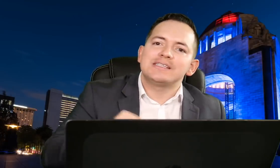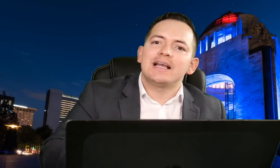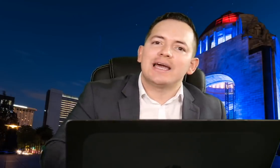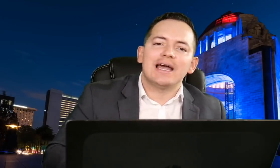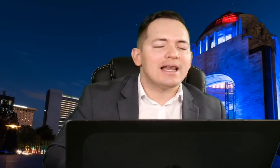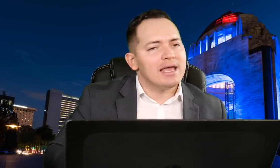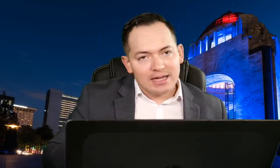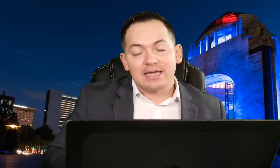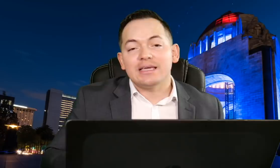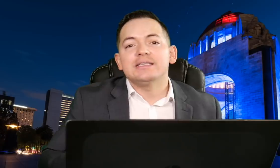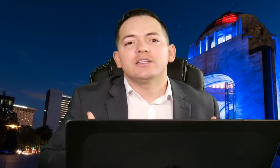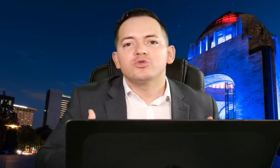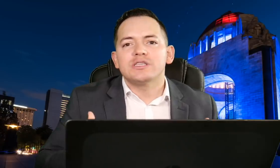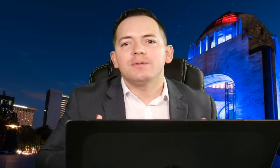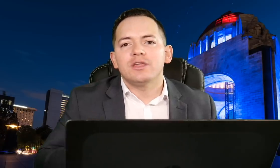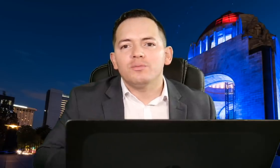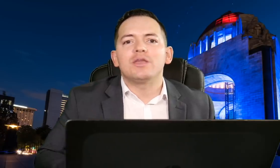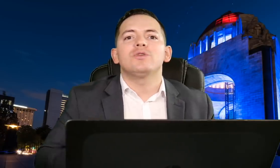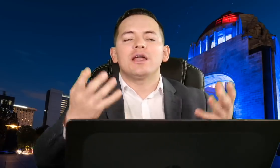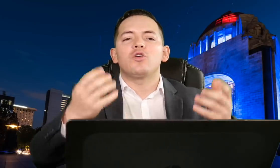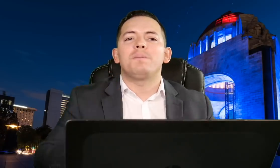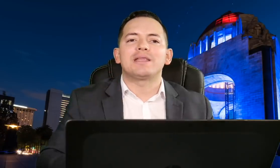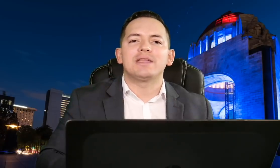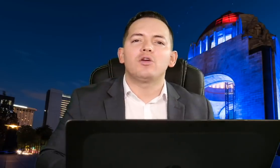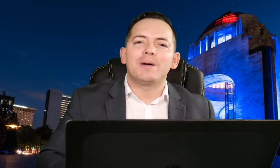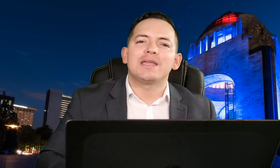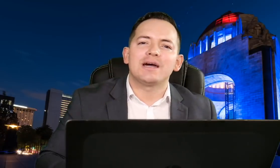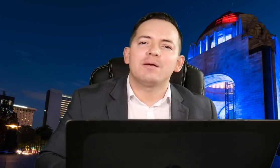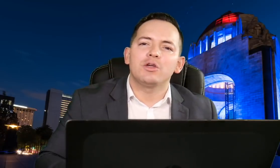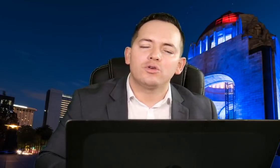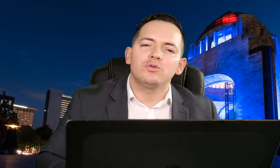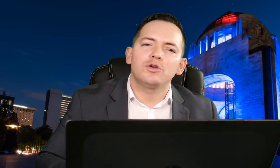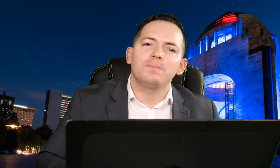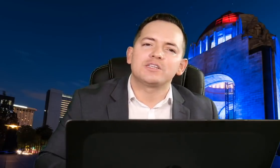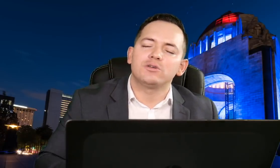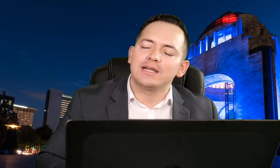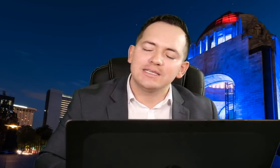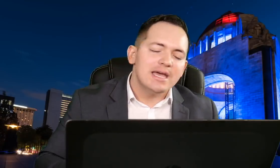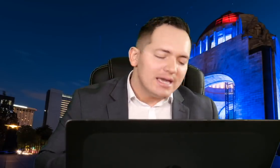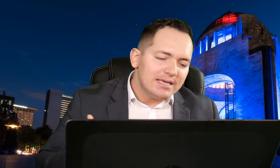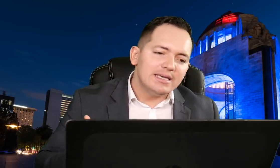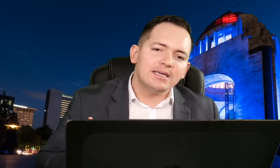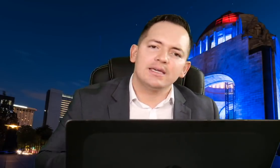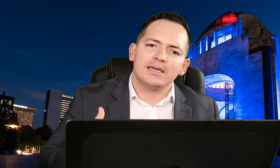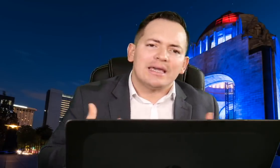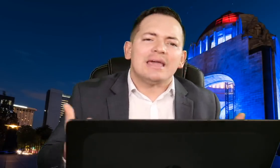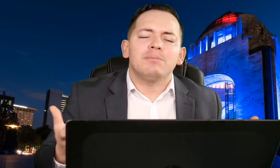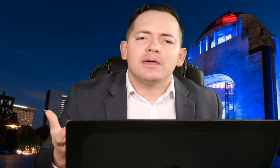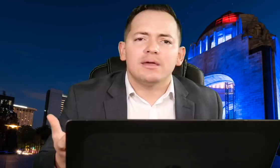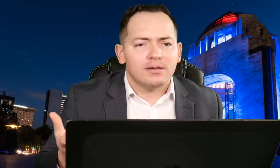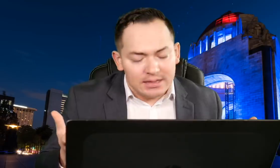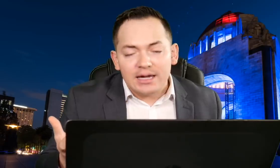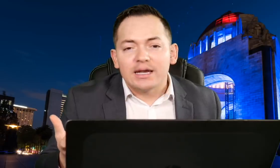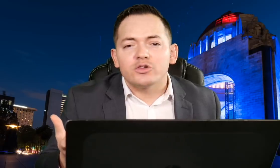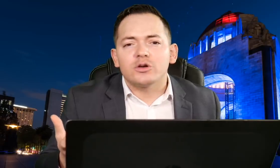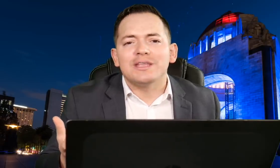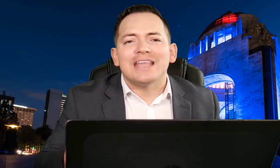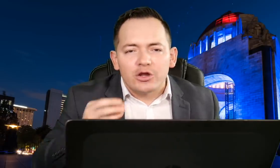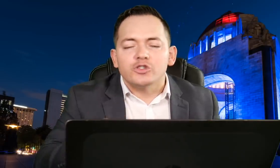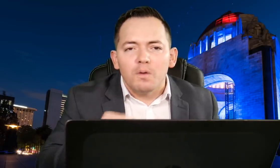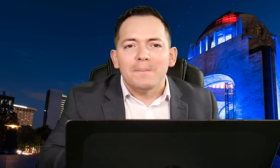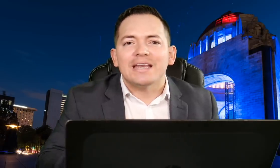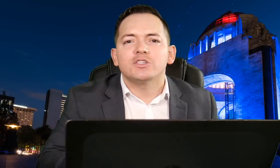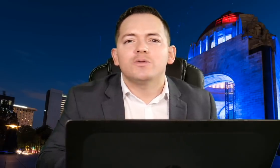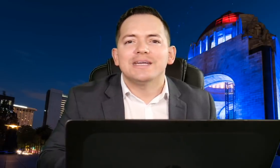suscribirse al canal que si les gusta el vídeo me ayuden a compartirlo para llegar a mayor número de personas y que me digan en los